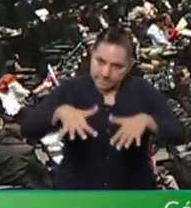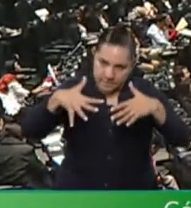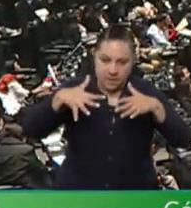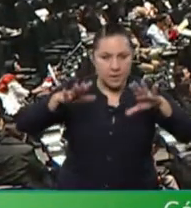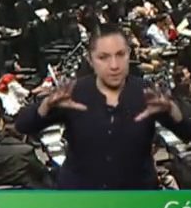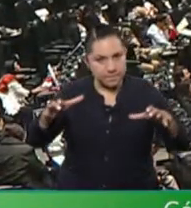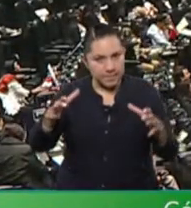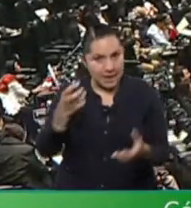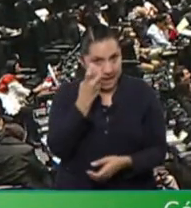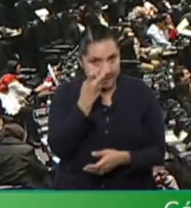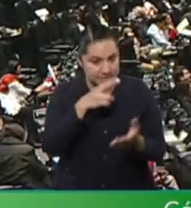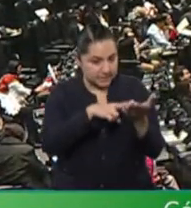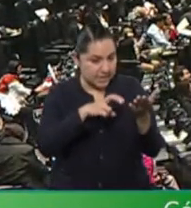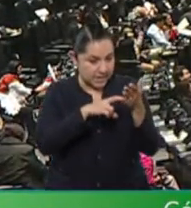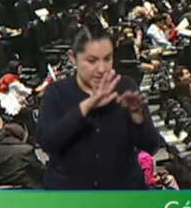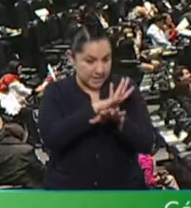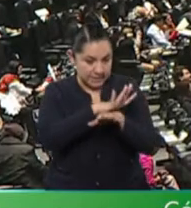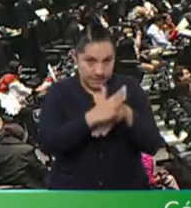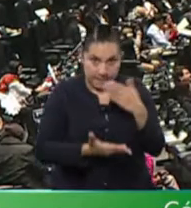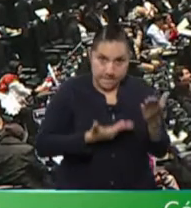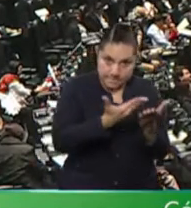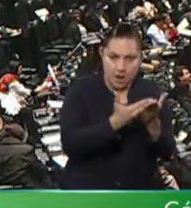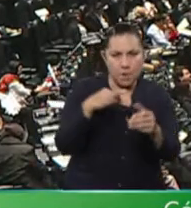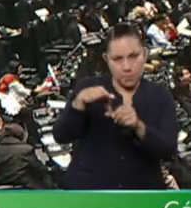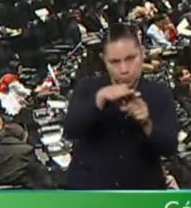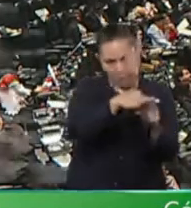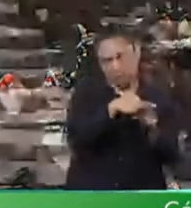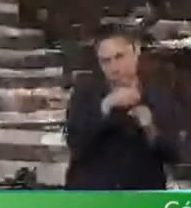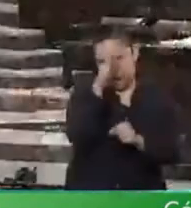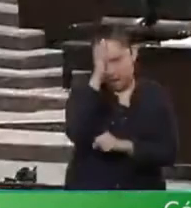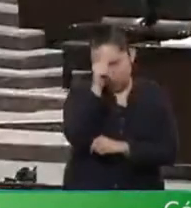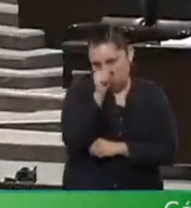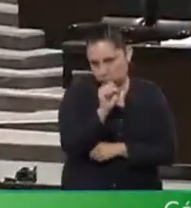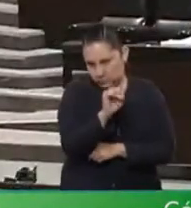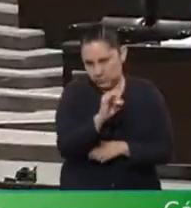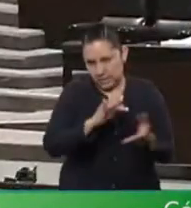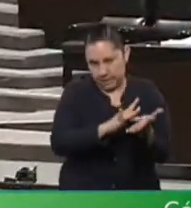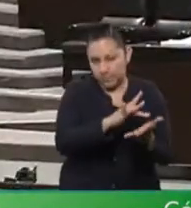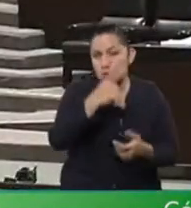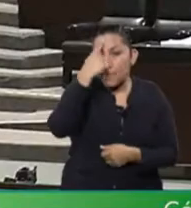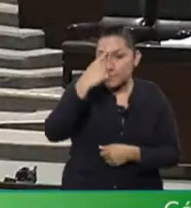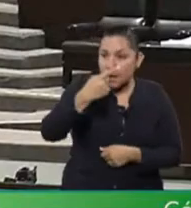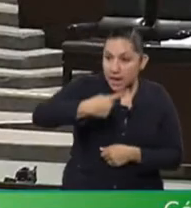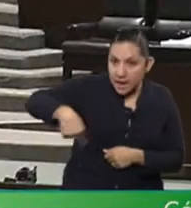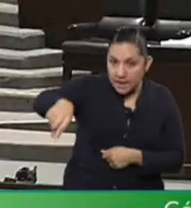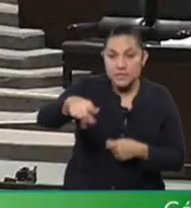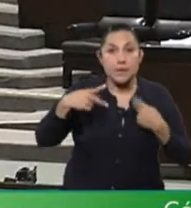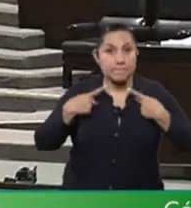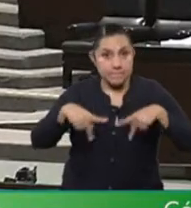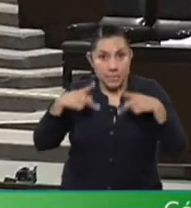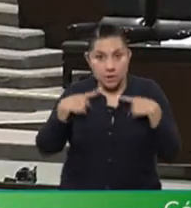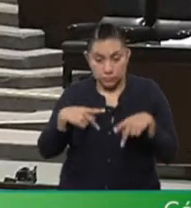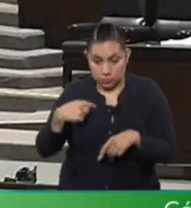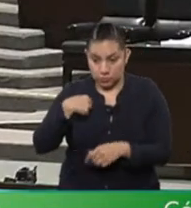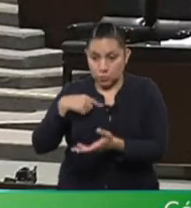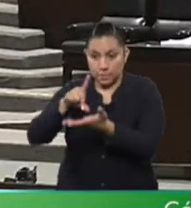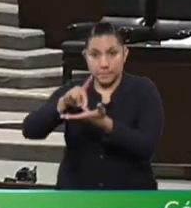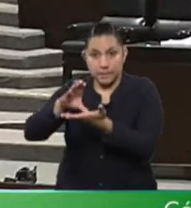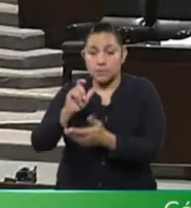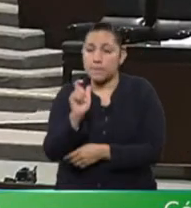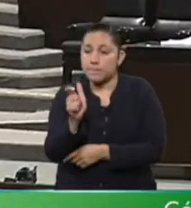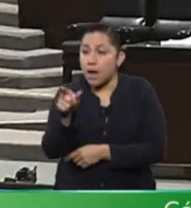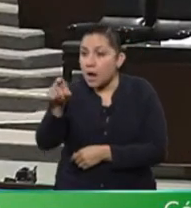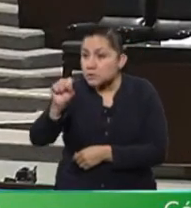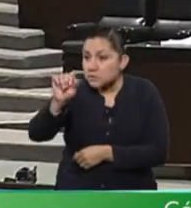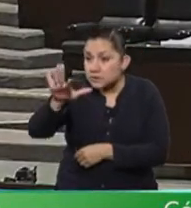a las personas con discapacidad permanente el derecho a recibir una pensión no contributiva solo porque han llegado los 65